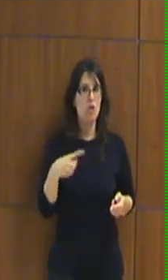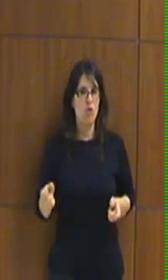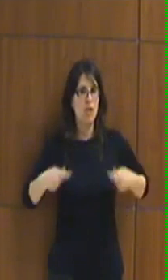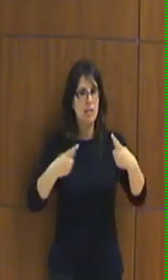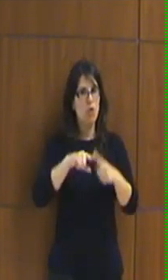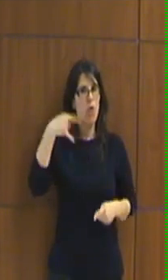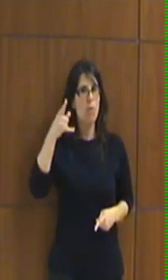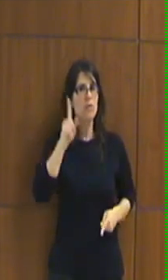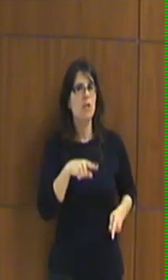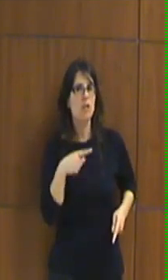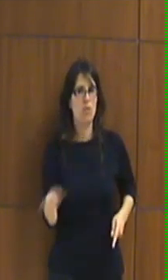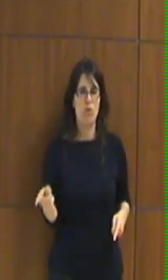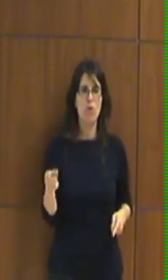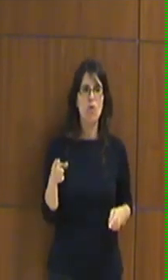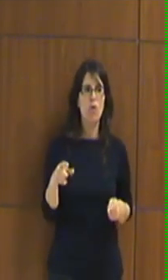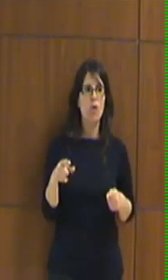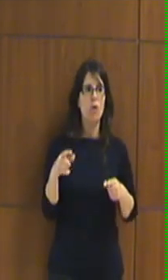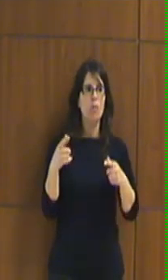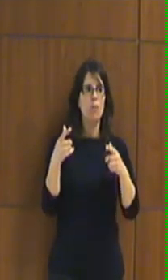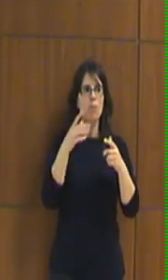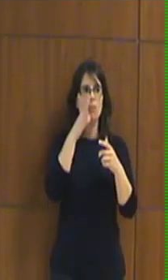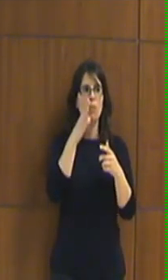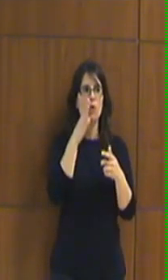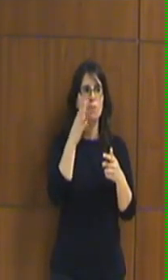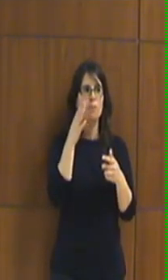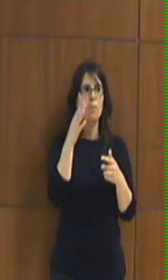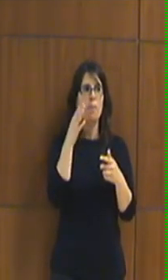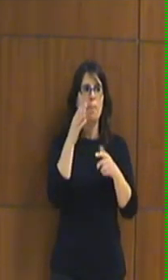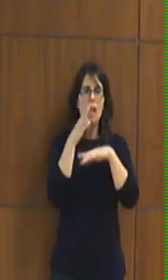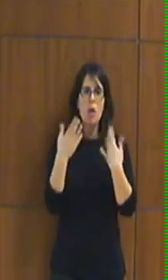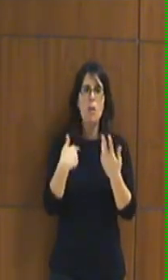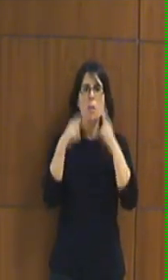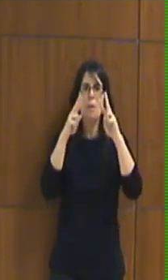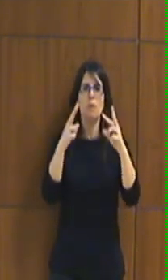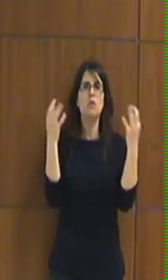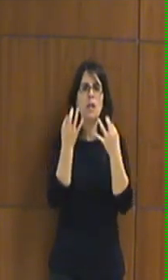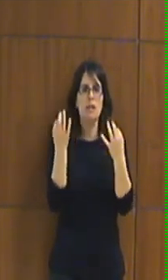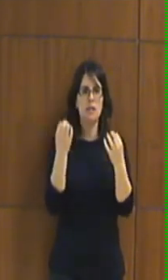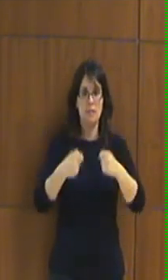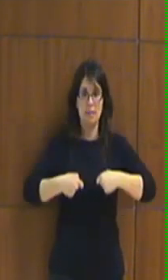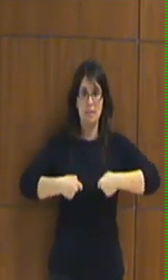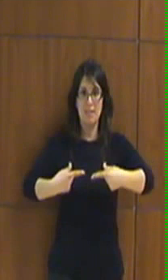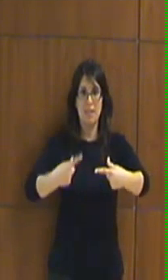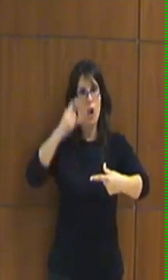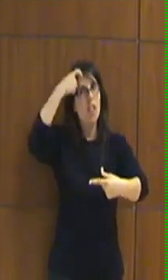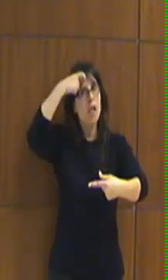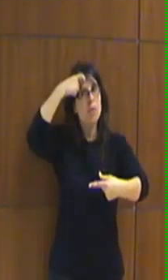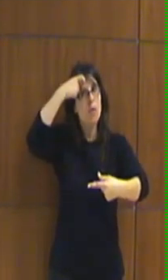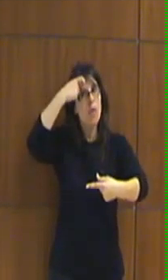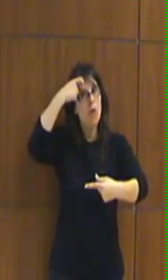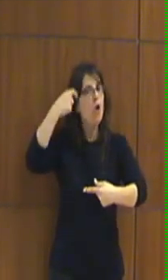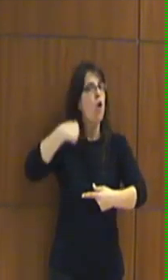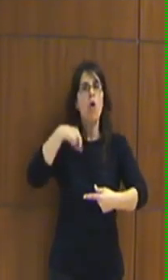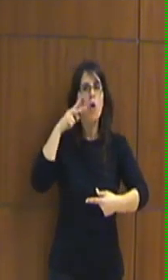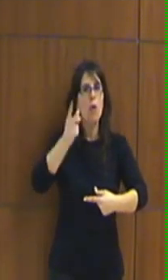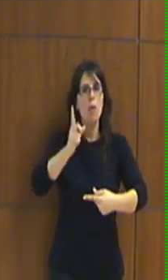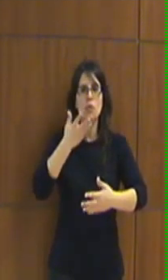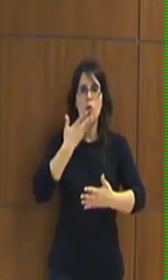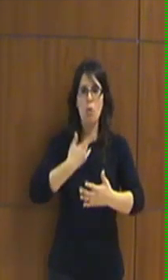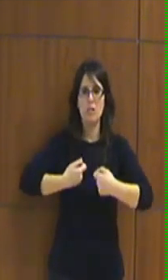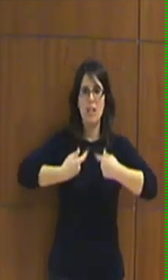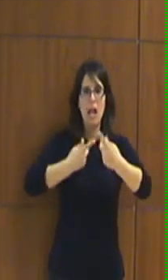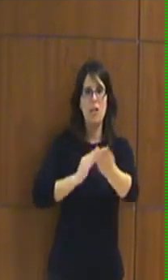estamos viendo que esto mejor dicho, estamos viendo que es un coste y no una inversión. O sea, es decir, no estamos observando nunca un retorno